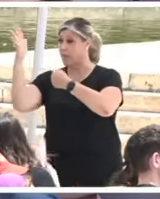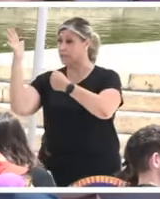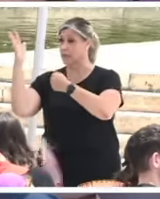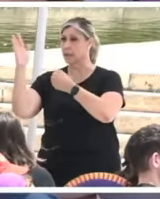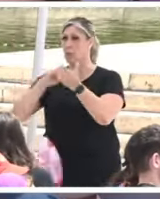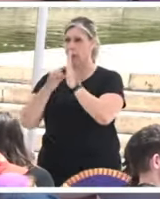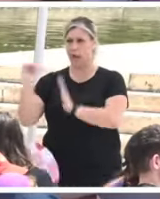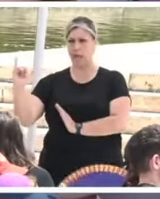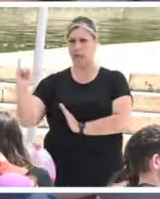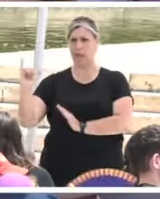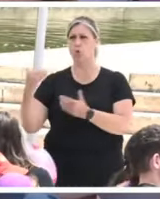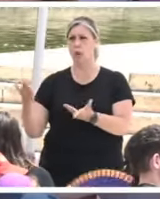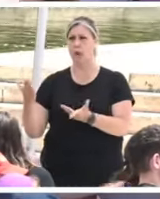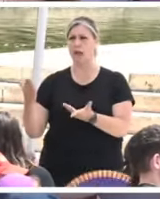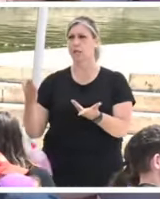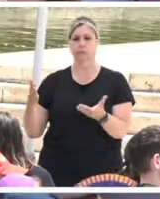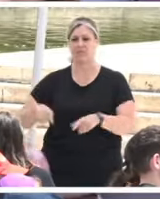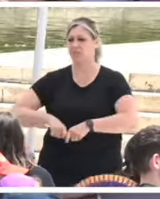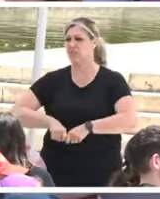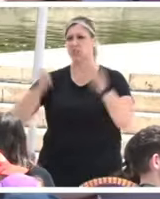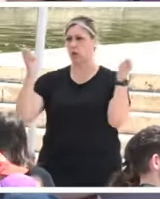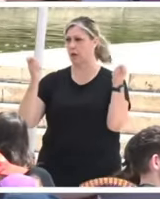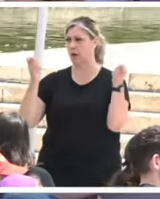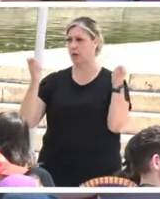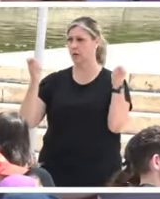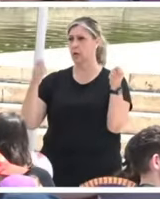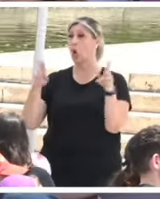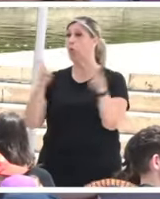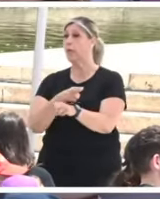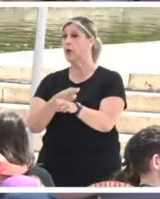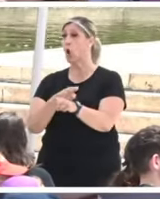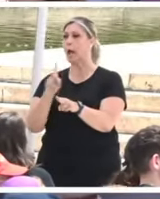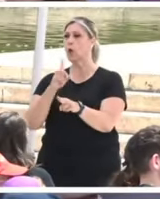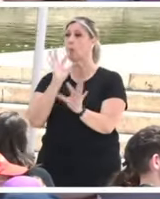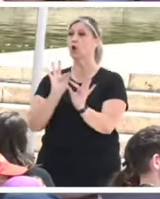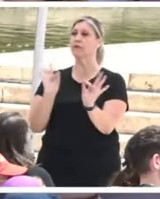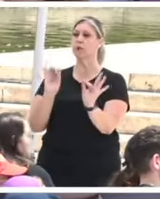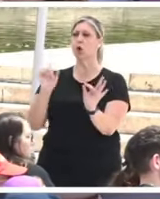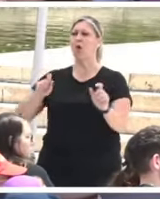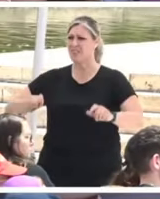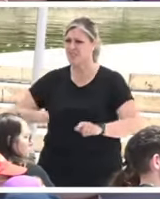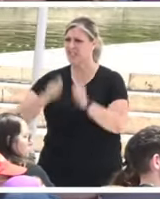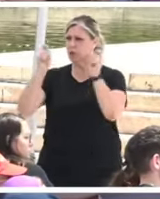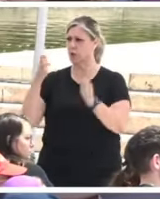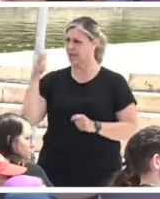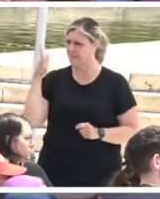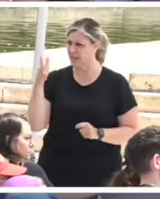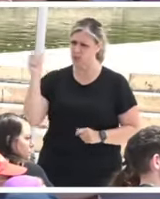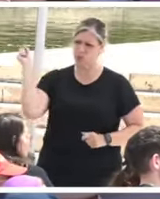con un plan, que es destrozar, no ya derogar, que suena muy fino, destrozar los